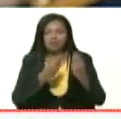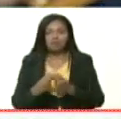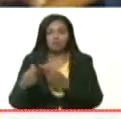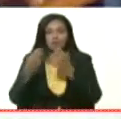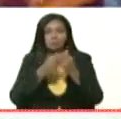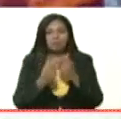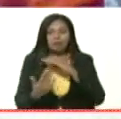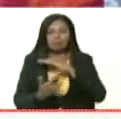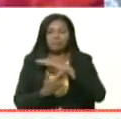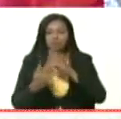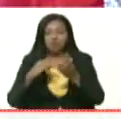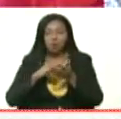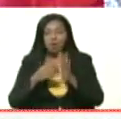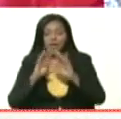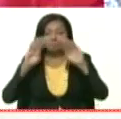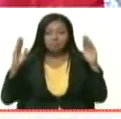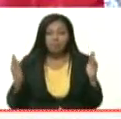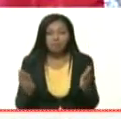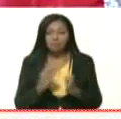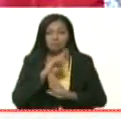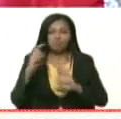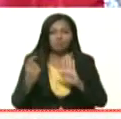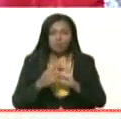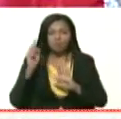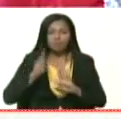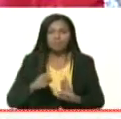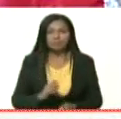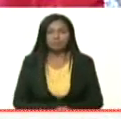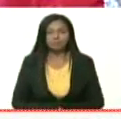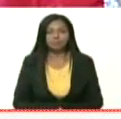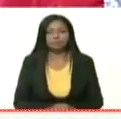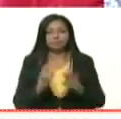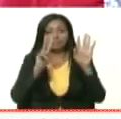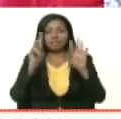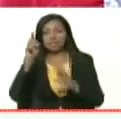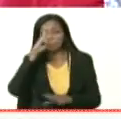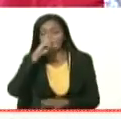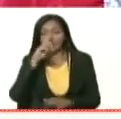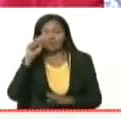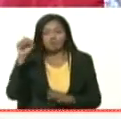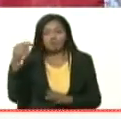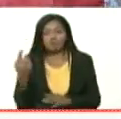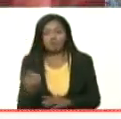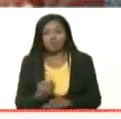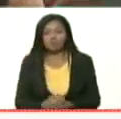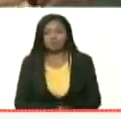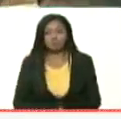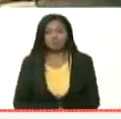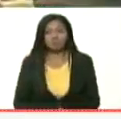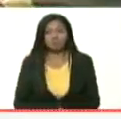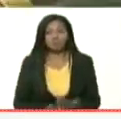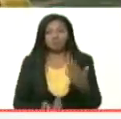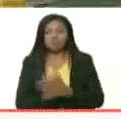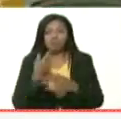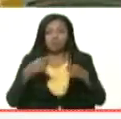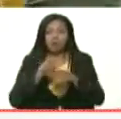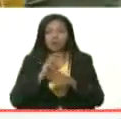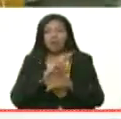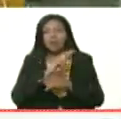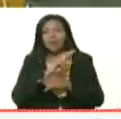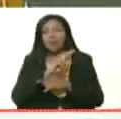y tecnológica del mundo entero. 70 años después de fundada la